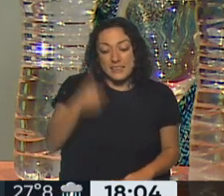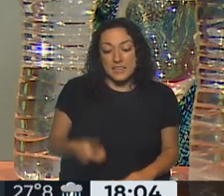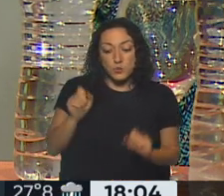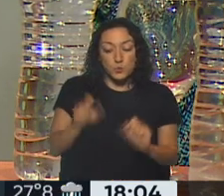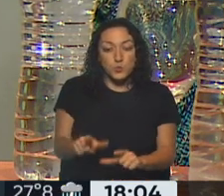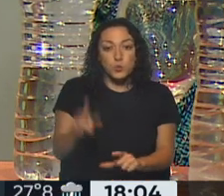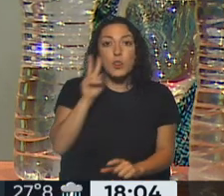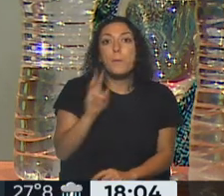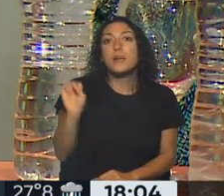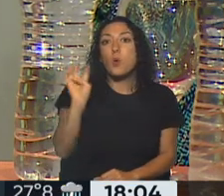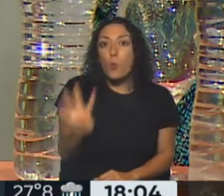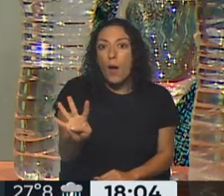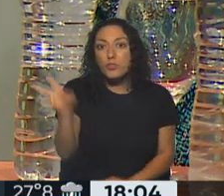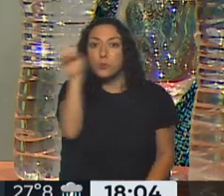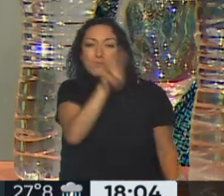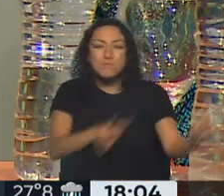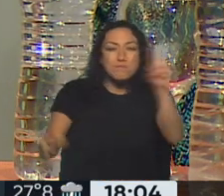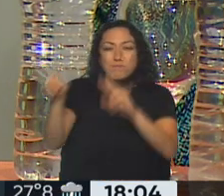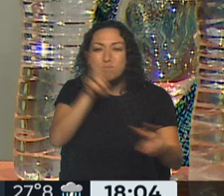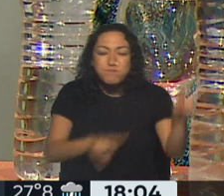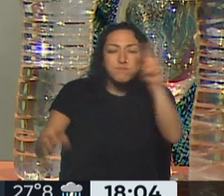en 2004,